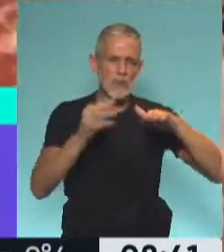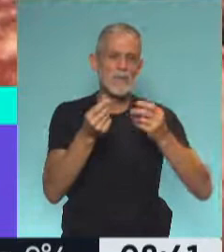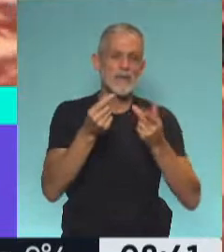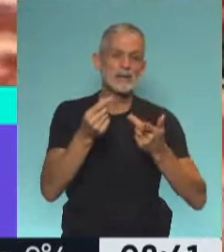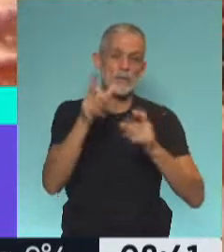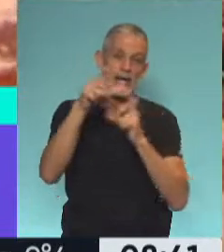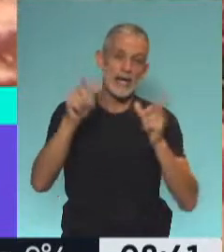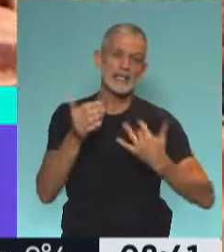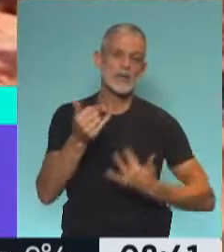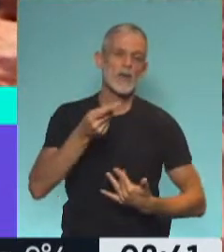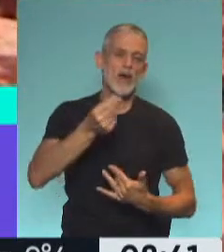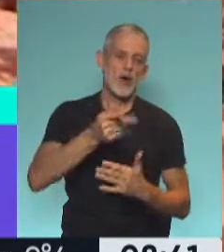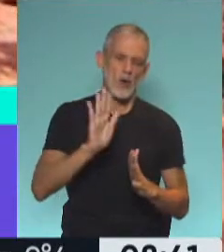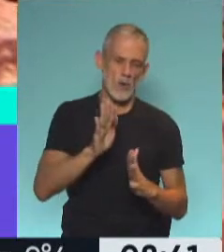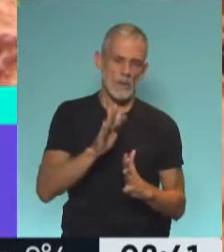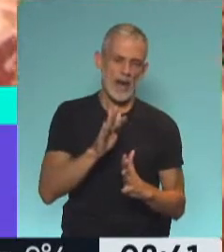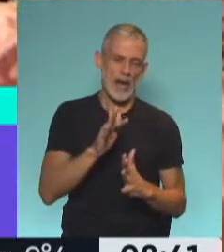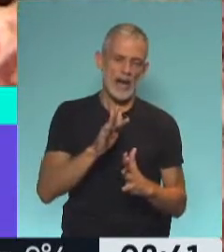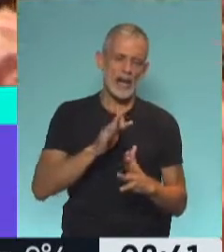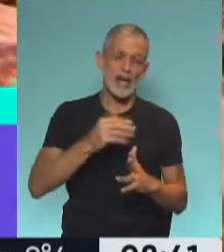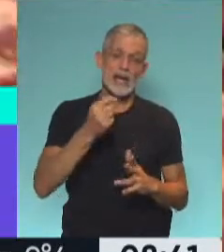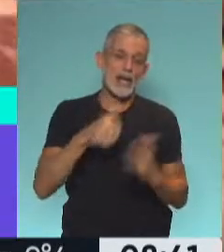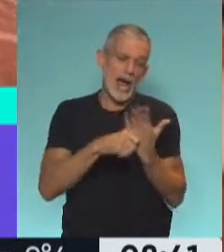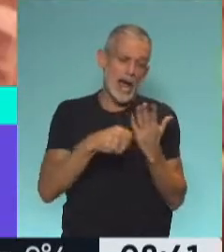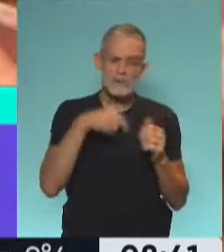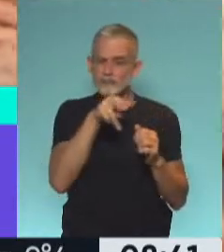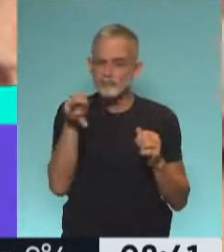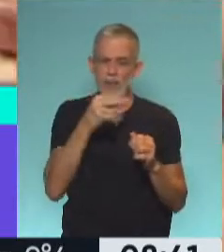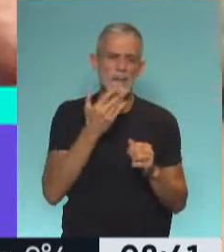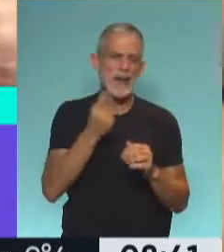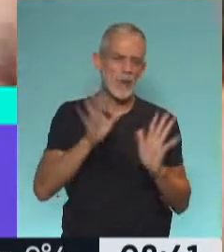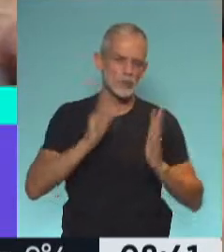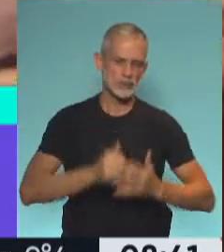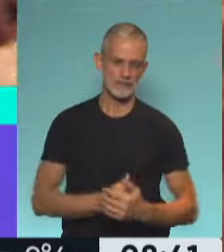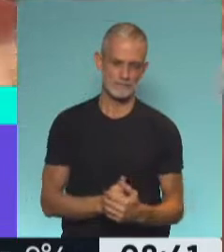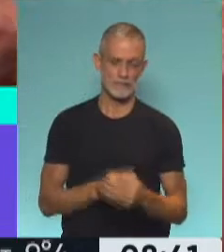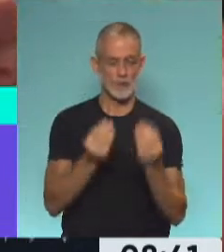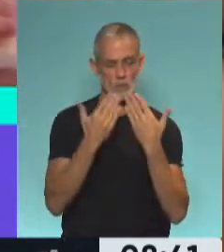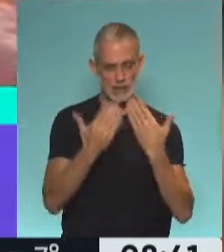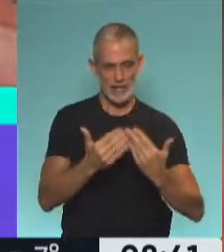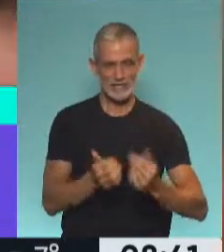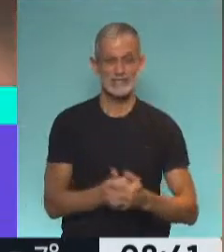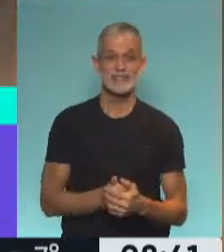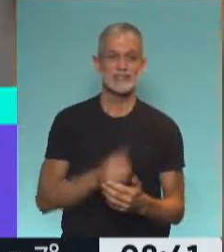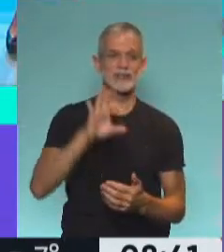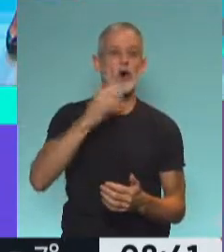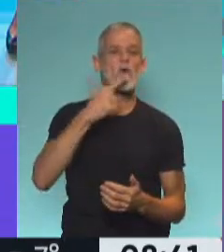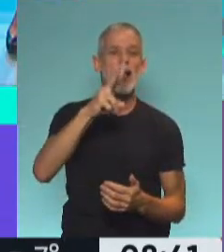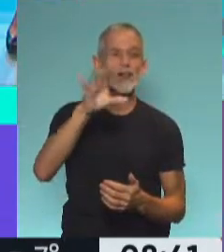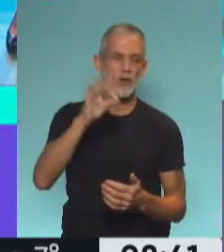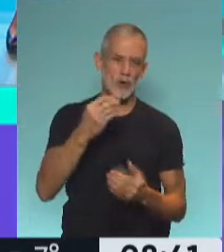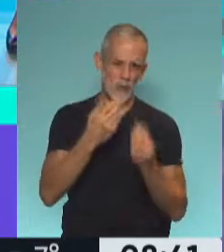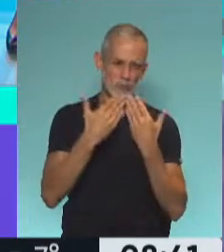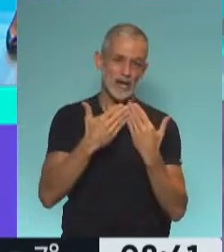medianamente pueda apreciar y venir a llevar el corte que más guste, ¿viste? Bueno, gracias, Osvaldo, la verdad,